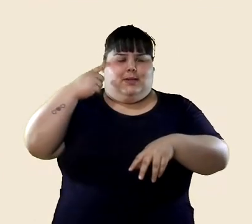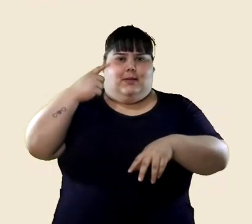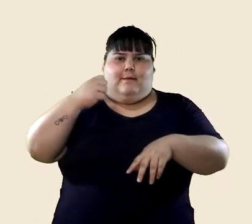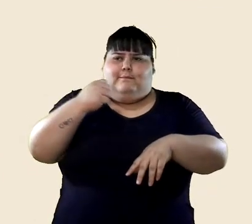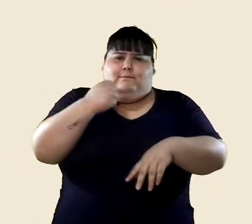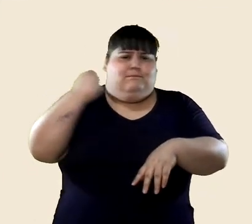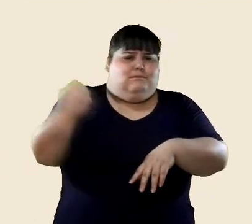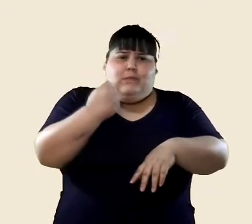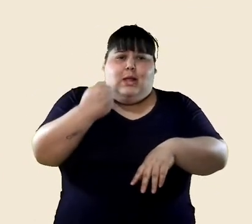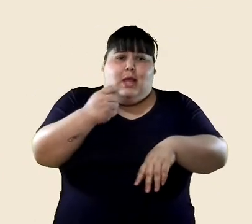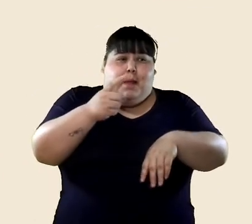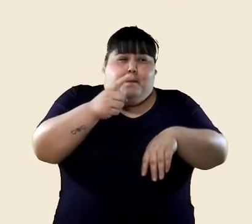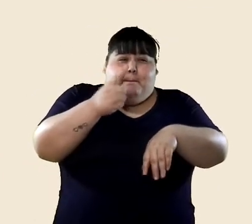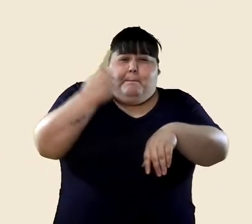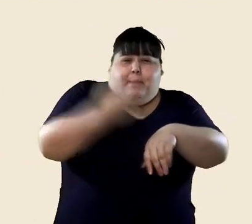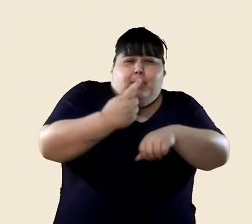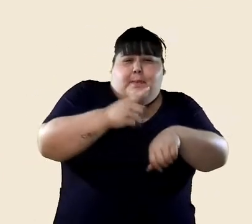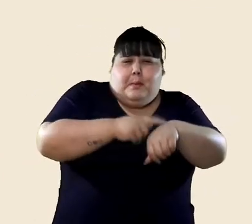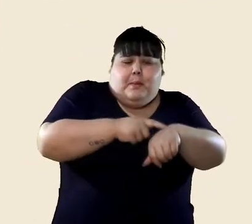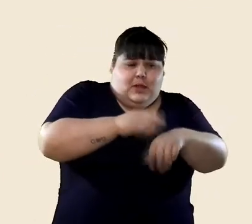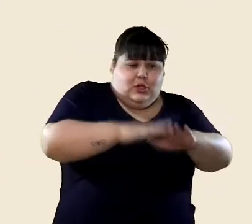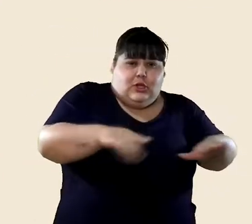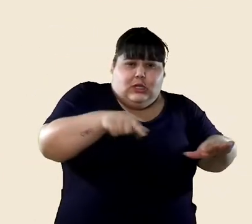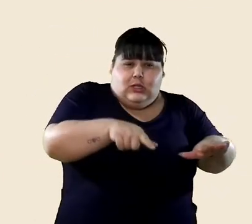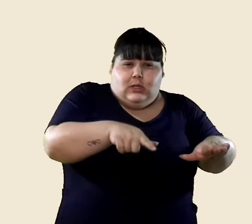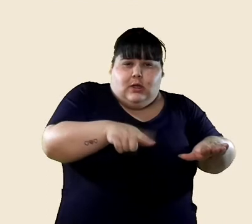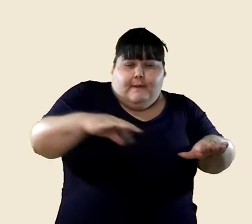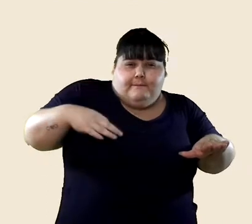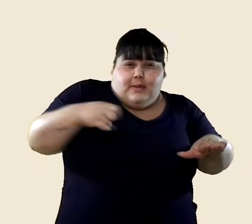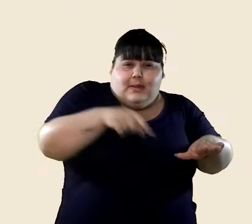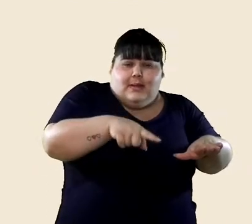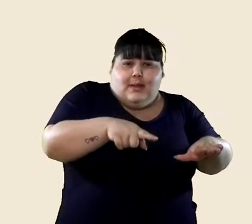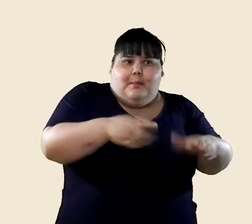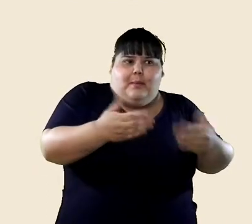momento de la vida del niño, y lo trabajamos muchísimo, en términos de